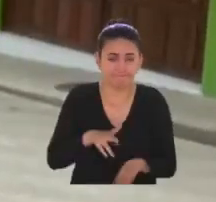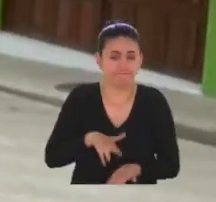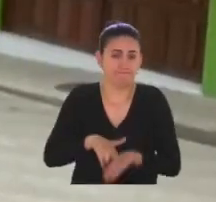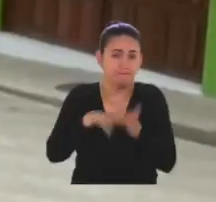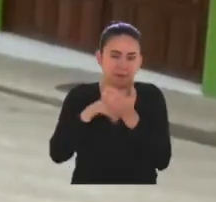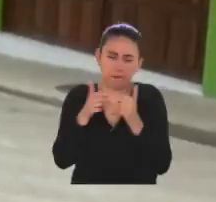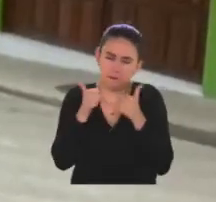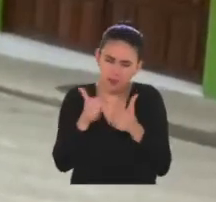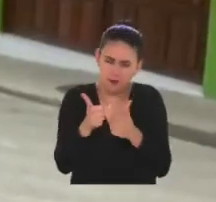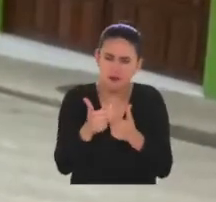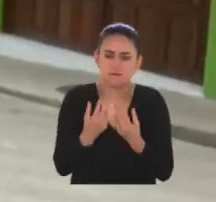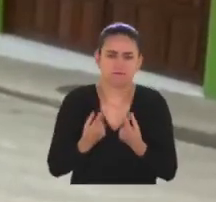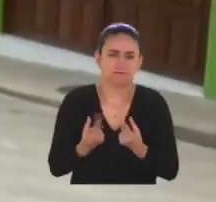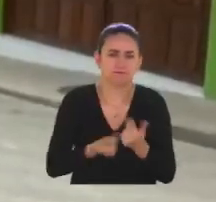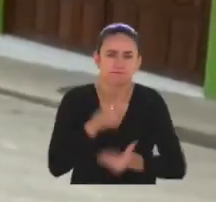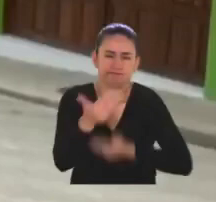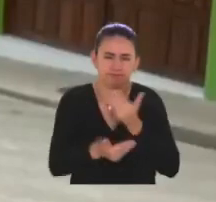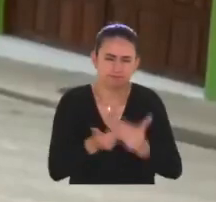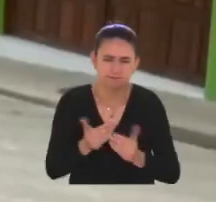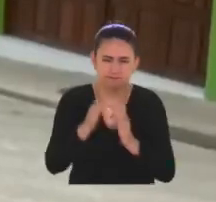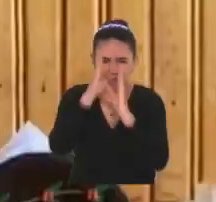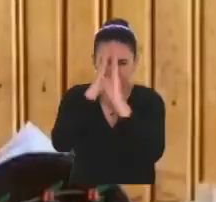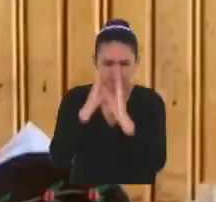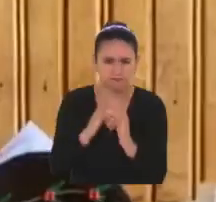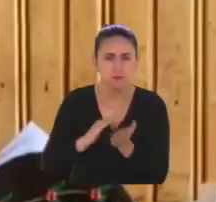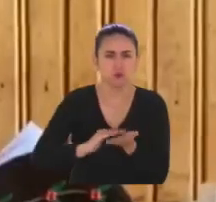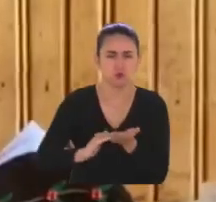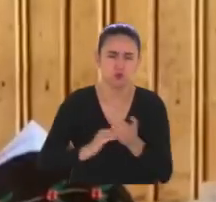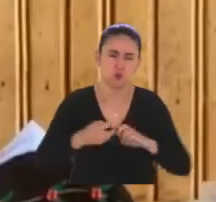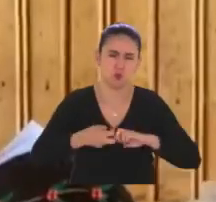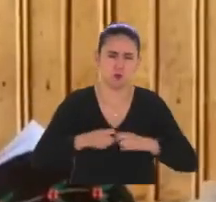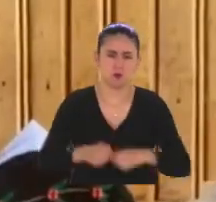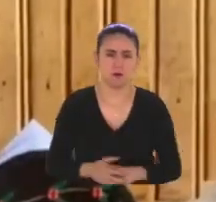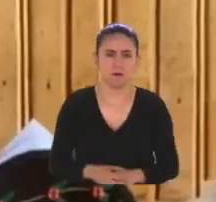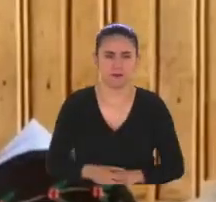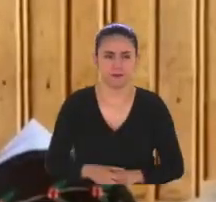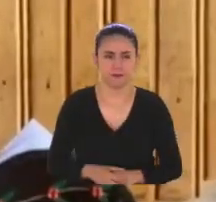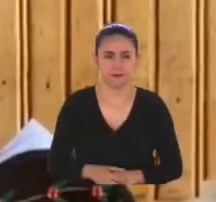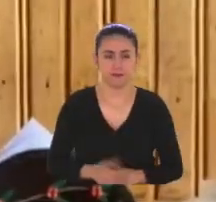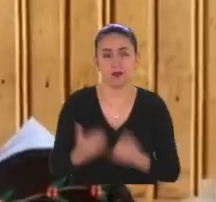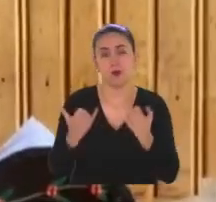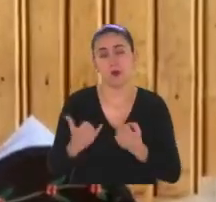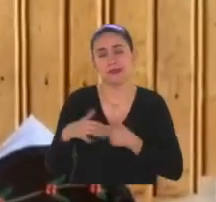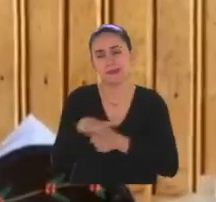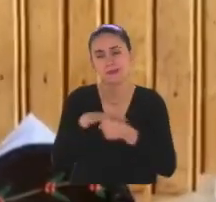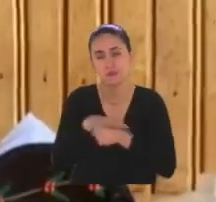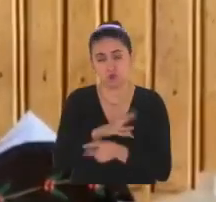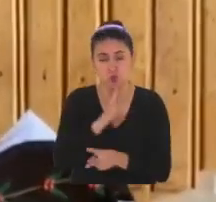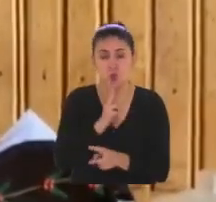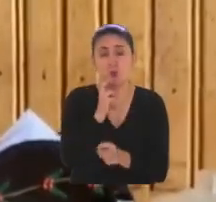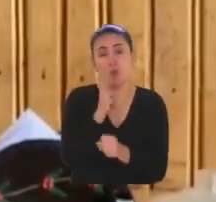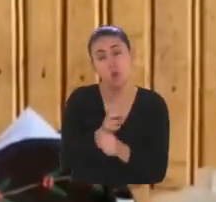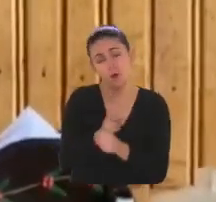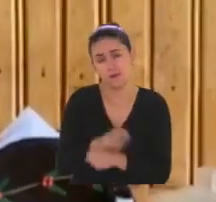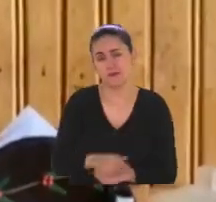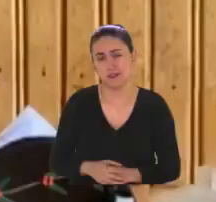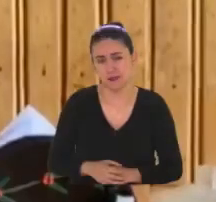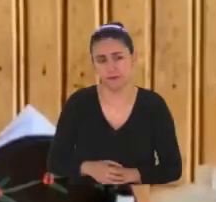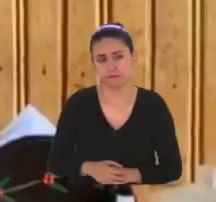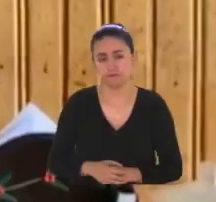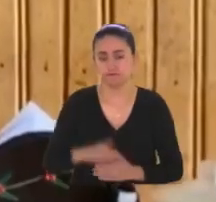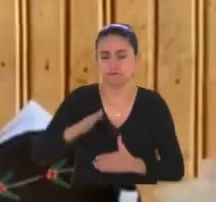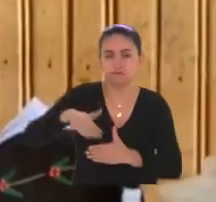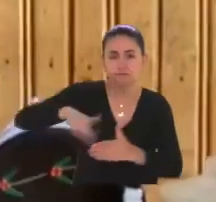y que agilicen, por favor, este problema. Es una situación difícil porque se van atrasando los pagos de